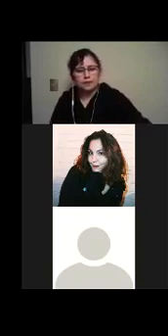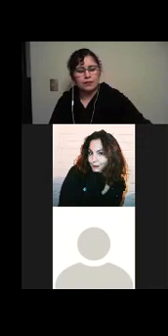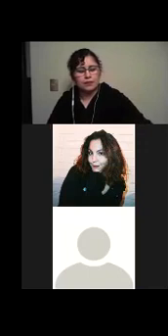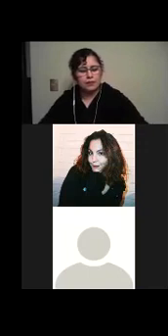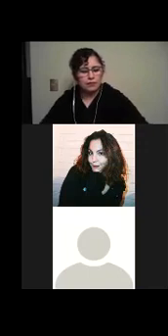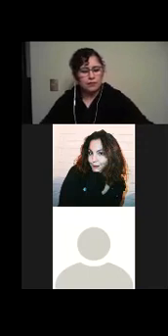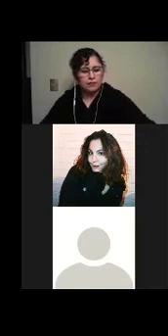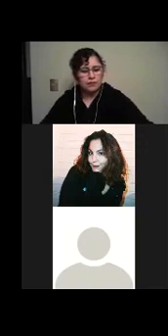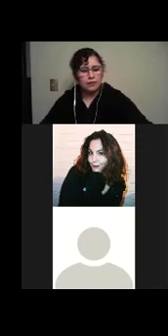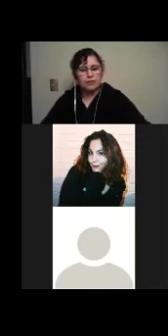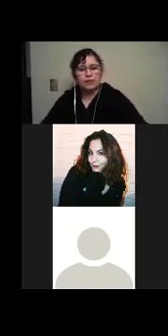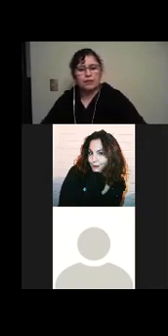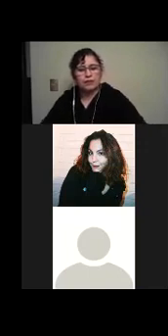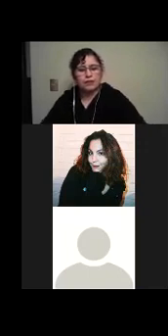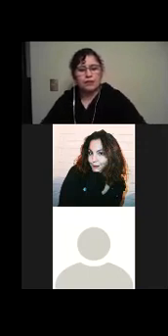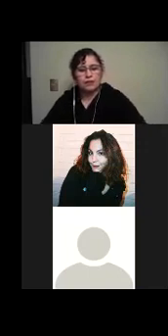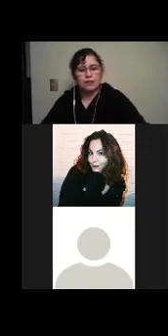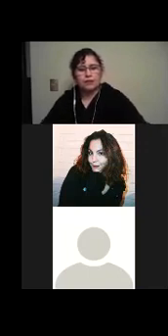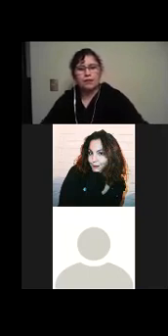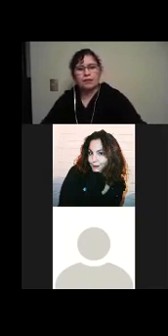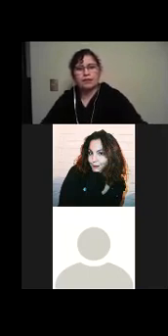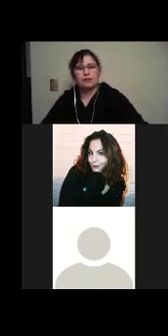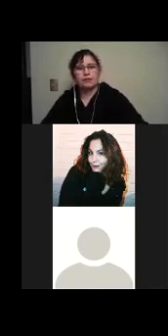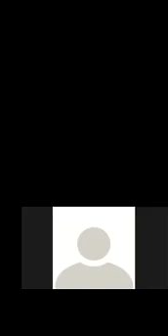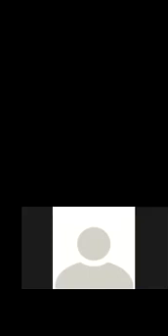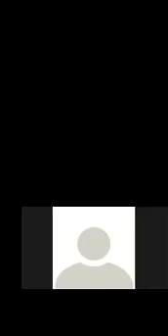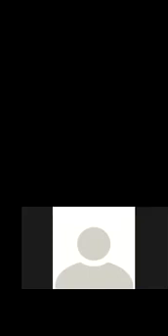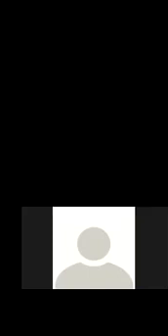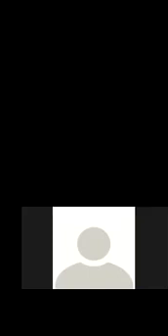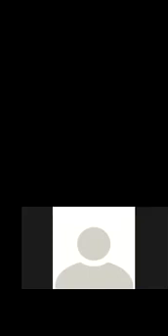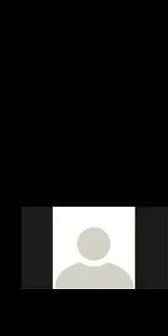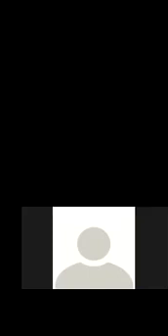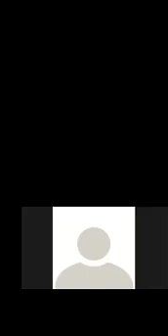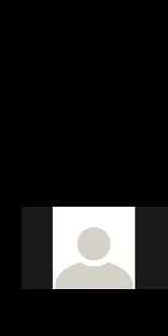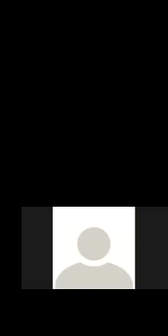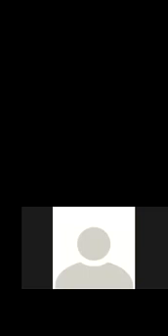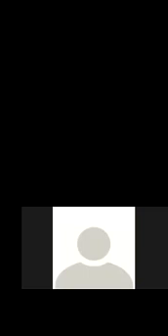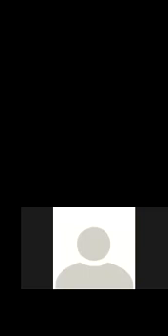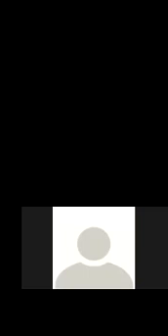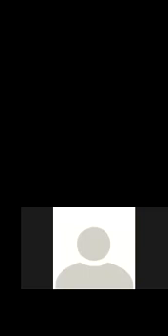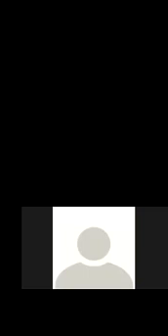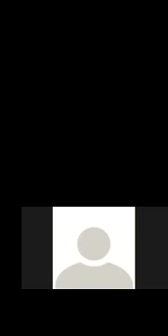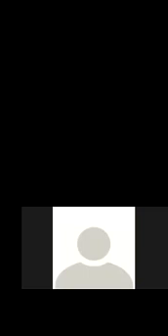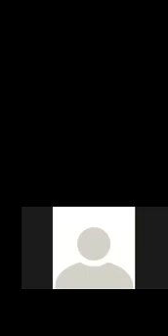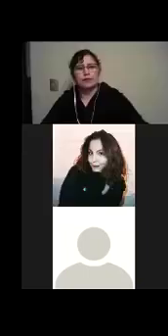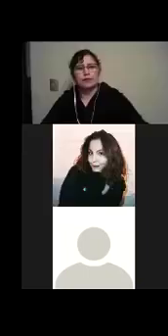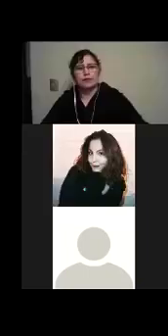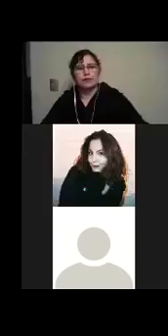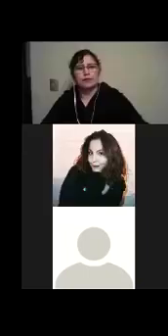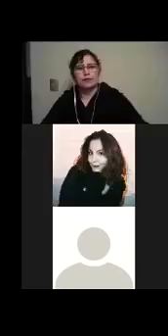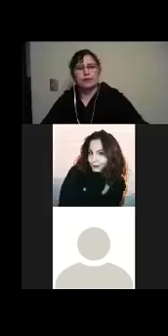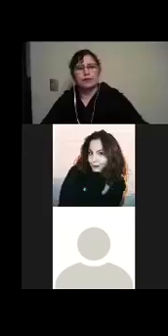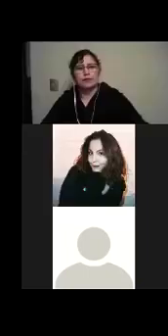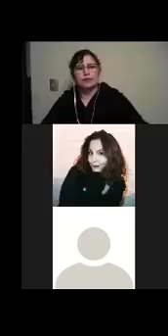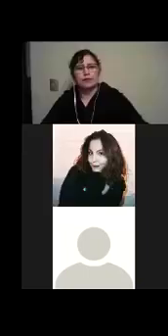como les contaba, ¿cierto? Uno de los temas más emblemáticos e importantes en el estudio de